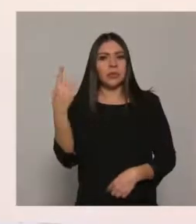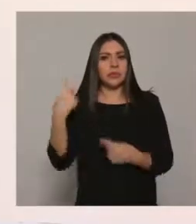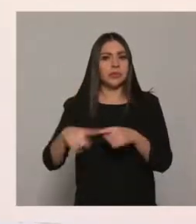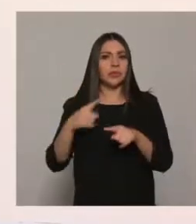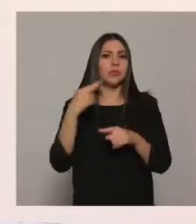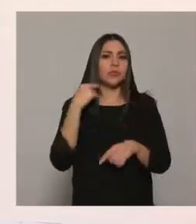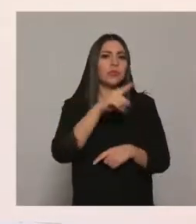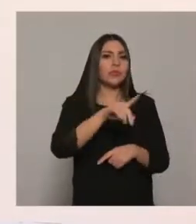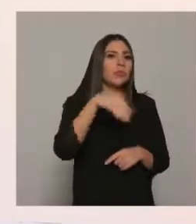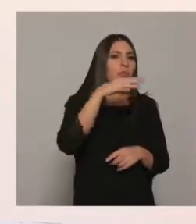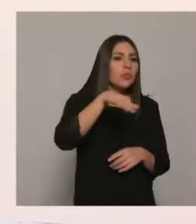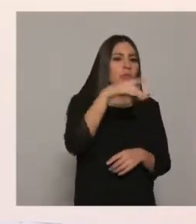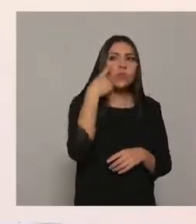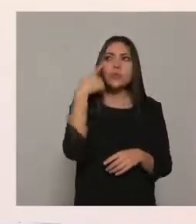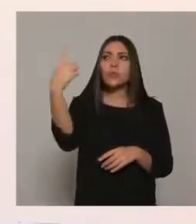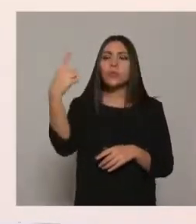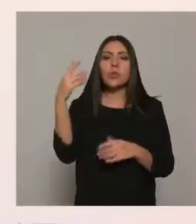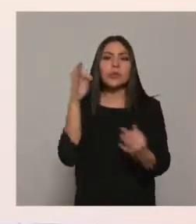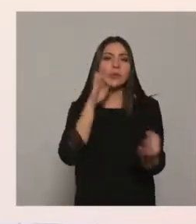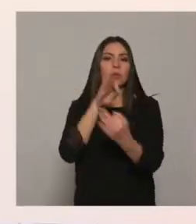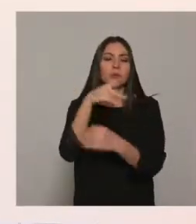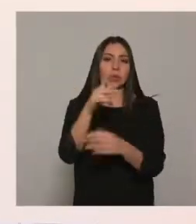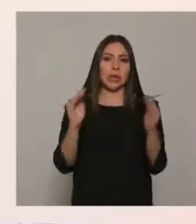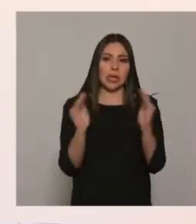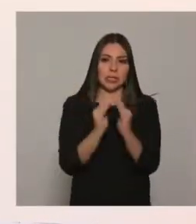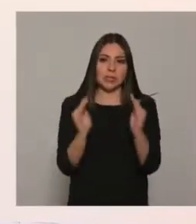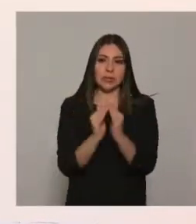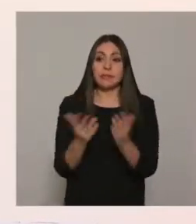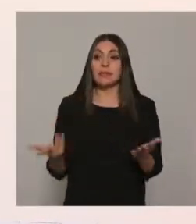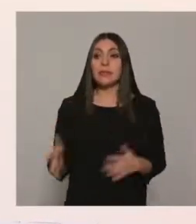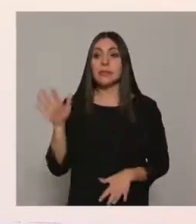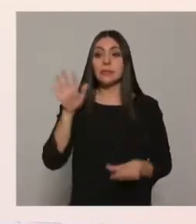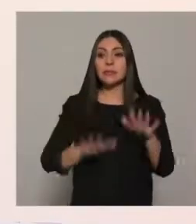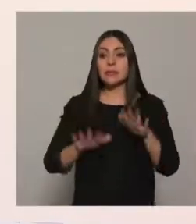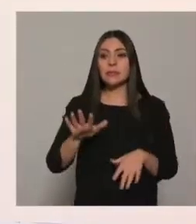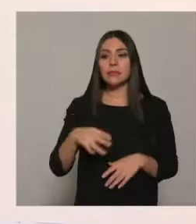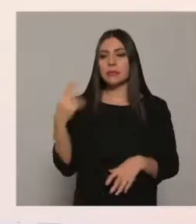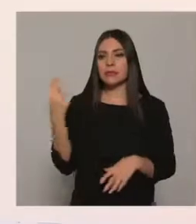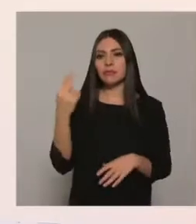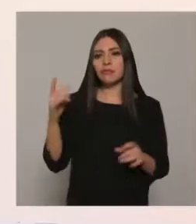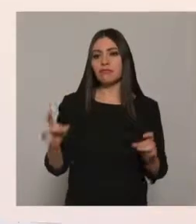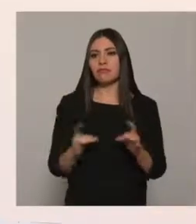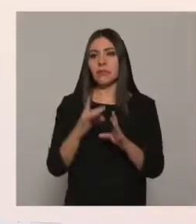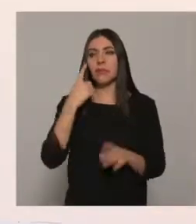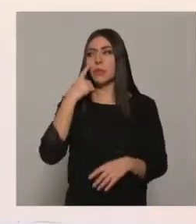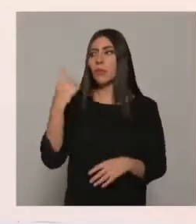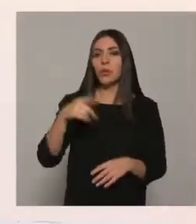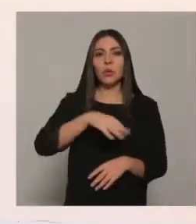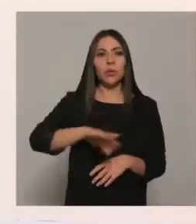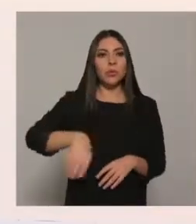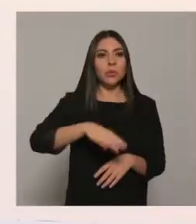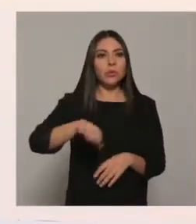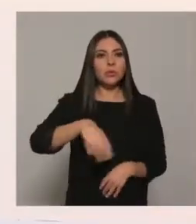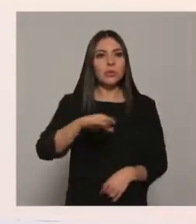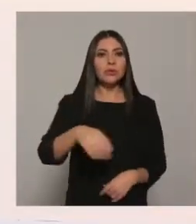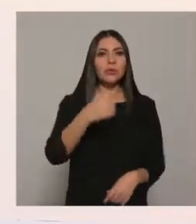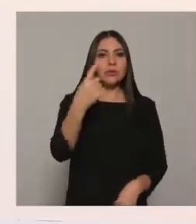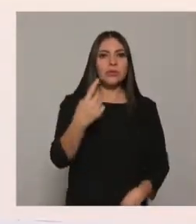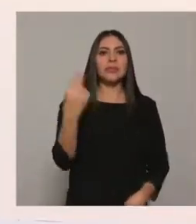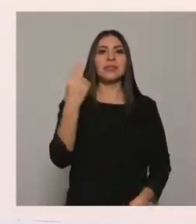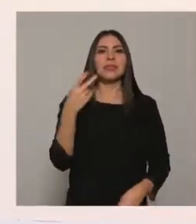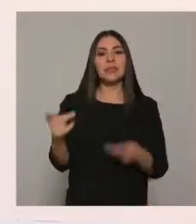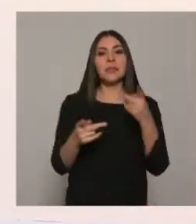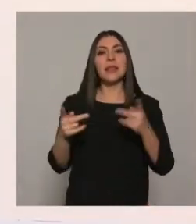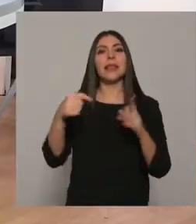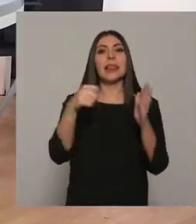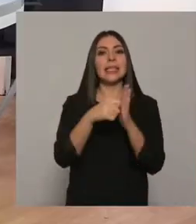a su casa porque siempre vamos a tener pues la necesidad de buscar alguno, ya sea cuando queramos hacer un testamento,